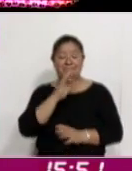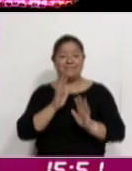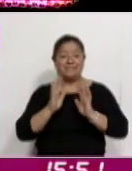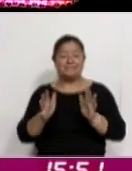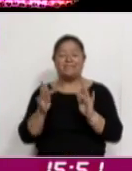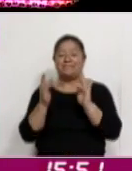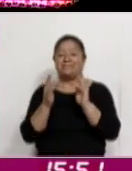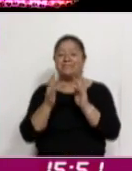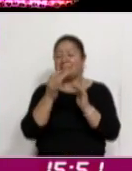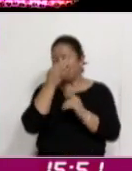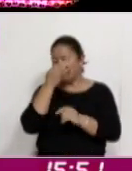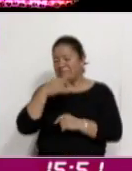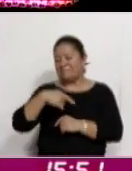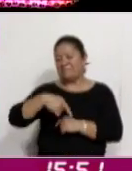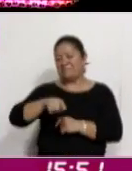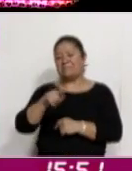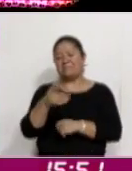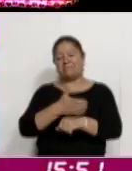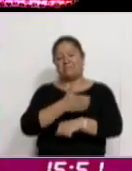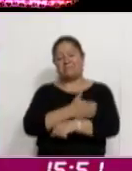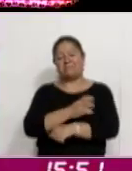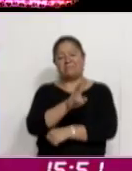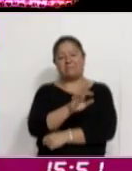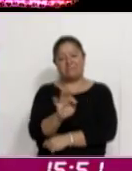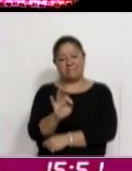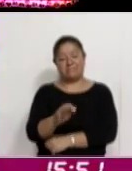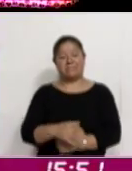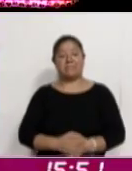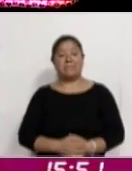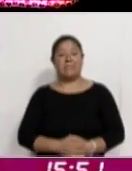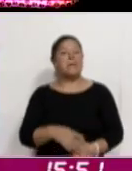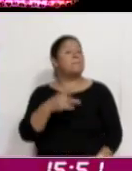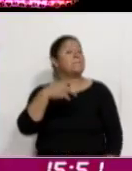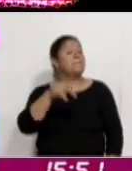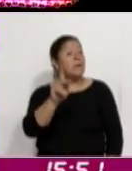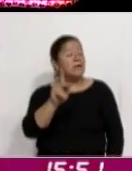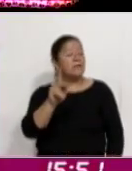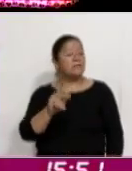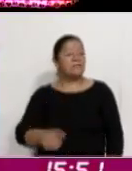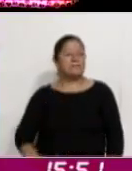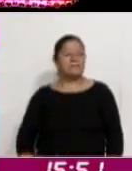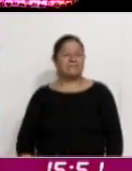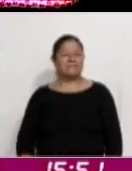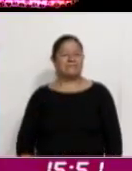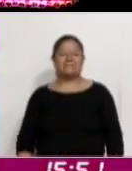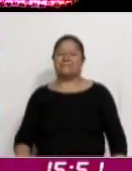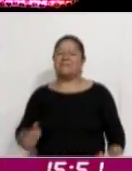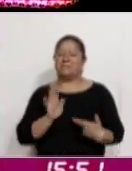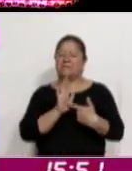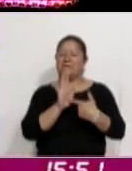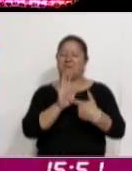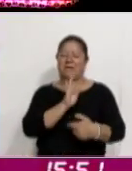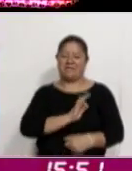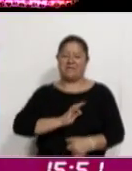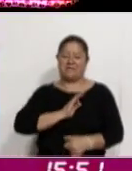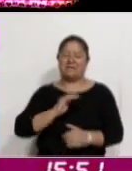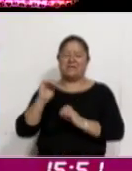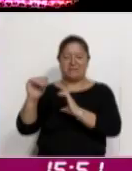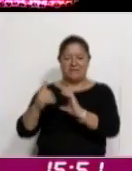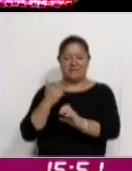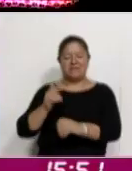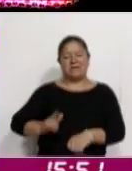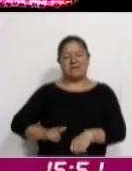enlazar en unos instantes más con nuestra compañera Victoria Flores. Pero antes le presentamos la felicitación que nos envió la gobernadora del